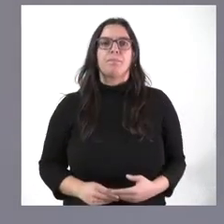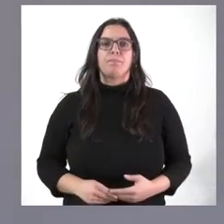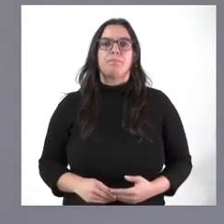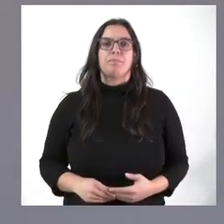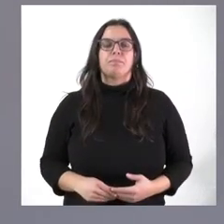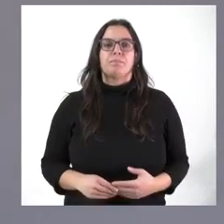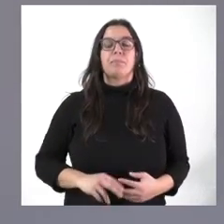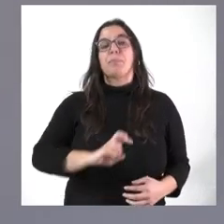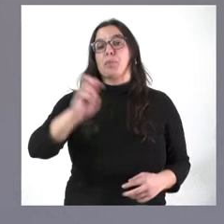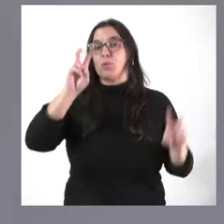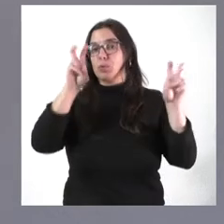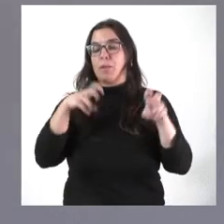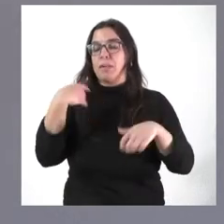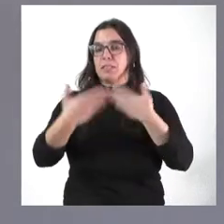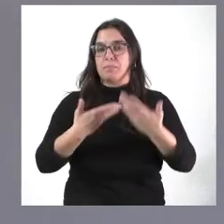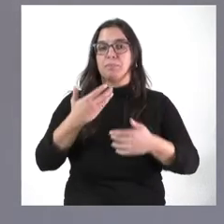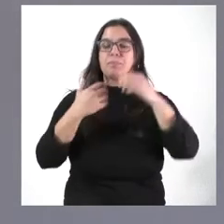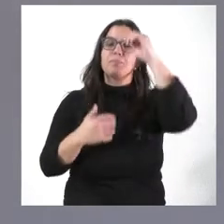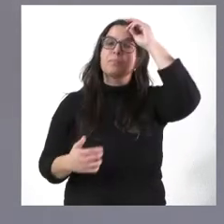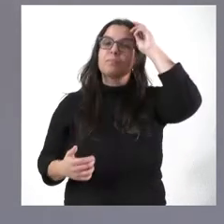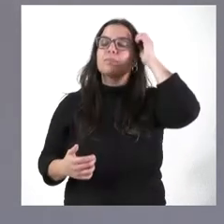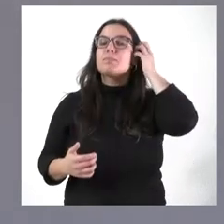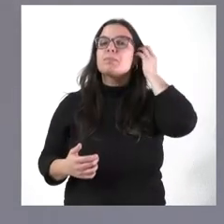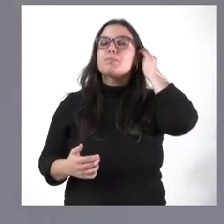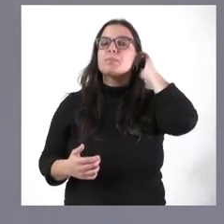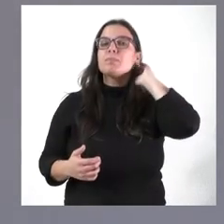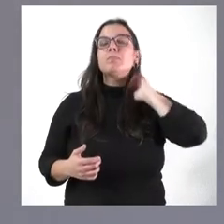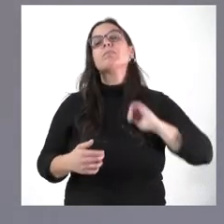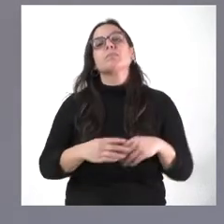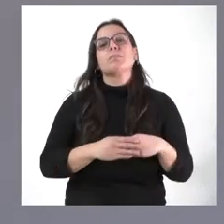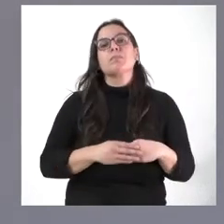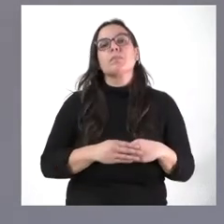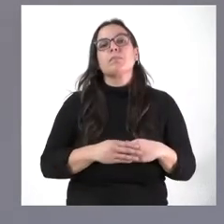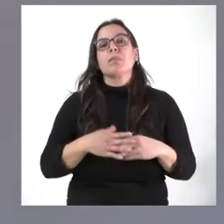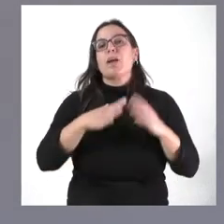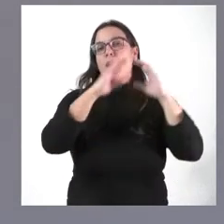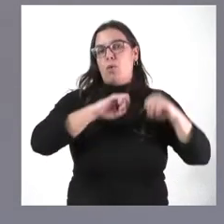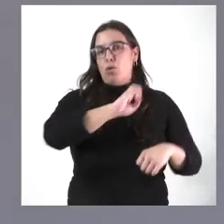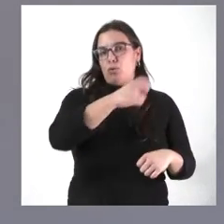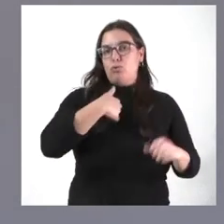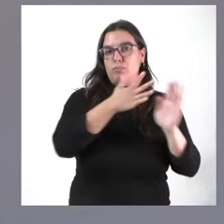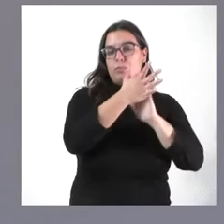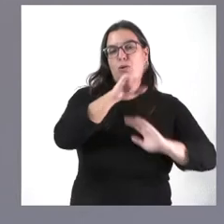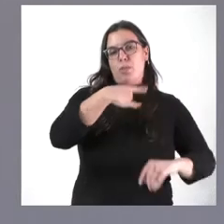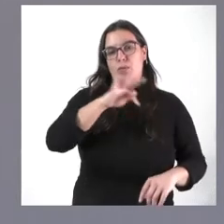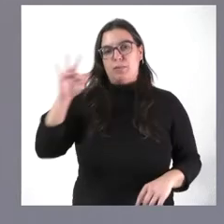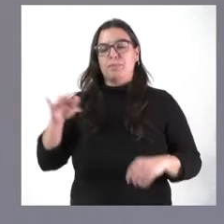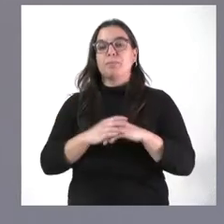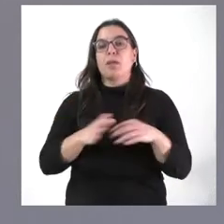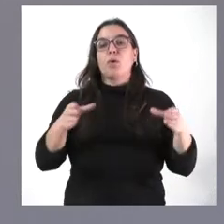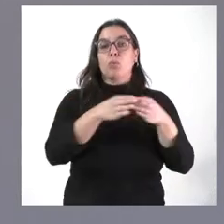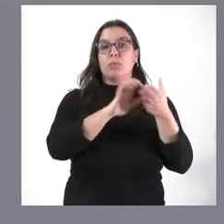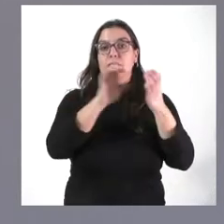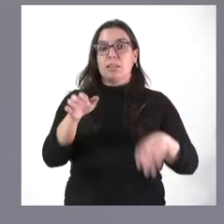con otro tipo de cuestiones y de todo tipo de acuerdos y ya luego le daré la palabra a él la junta de Castilla y león ha